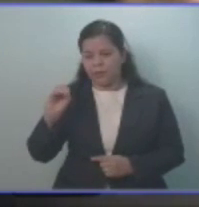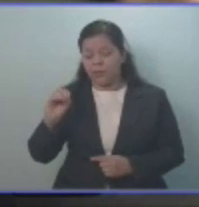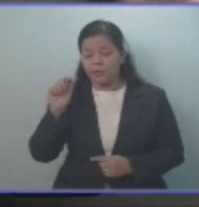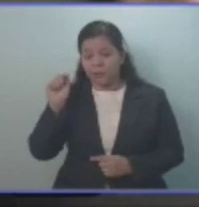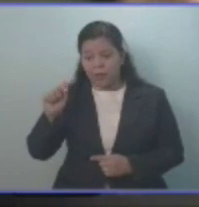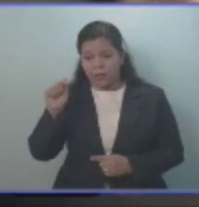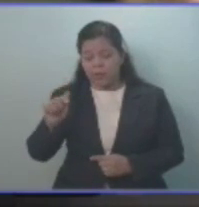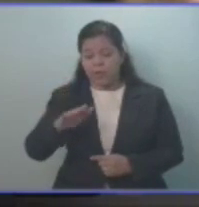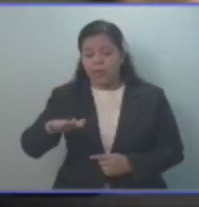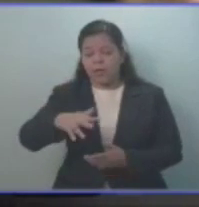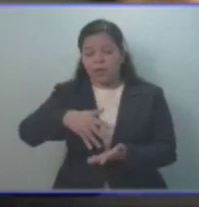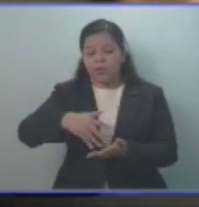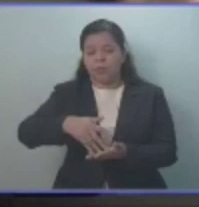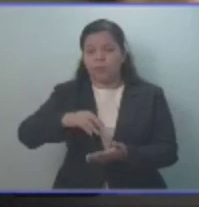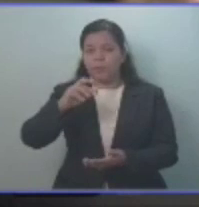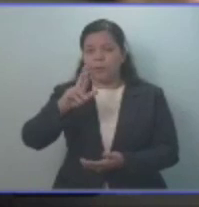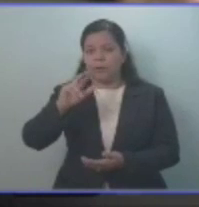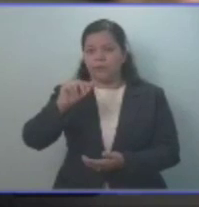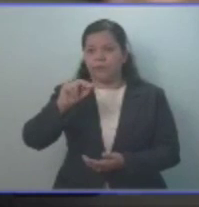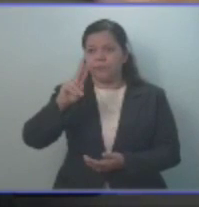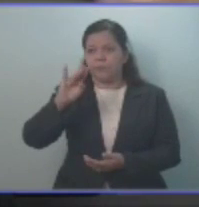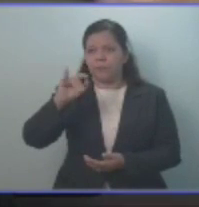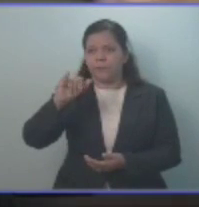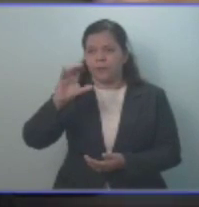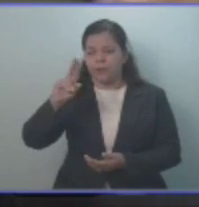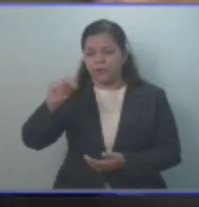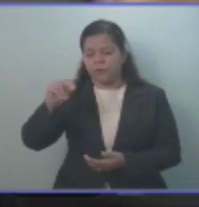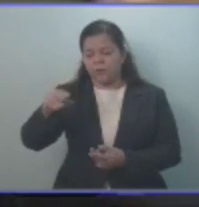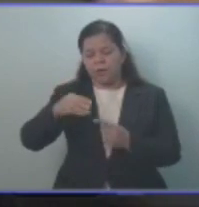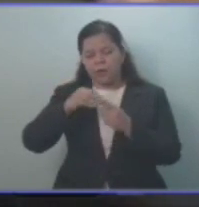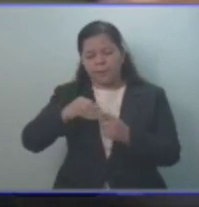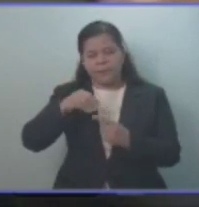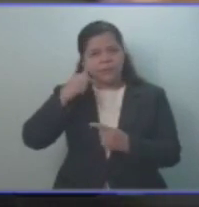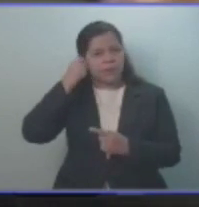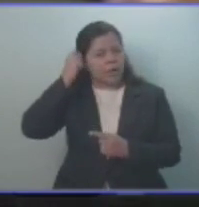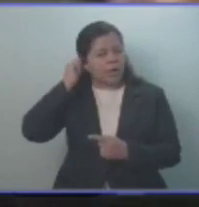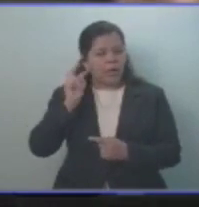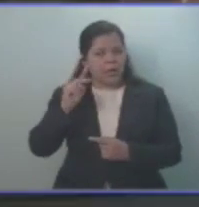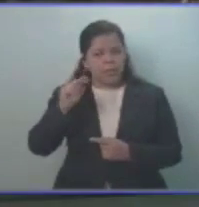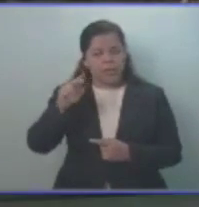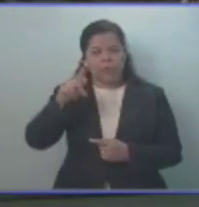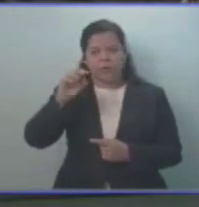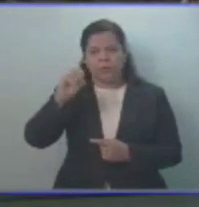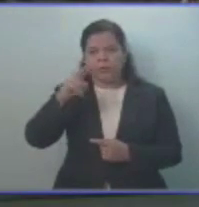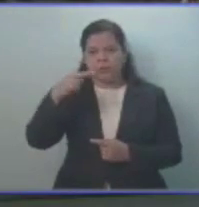en reubicación, especialmente a Toño. Un saludo también para ellos. Muchas gracias, presidente.